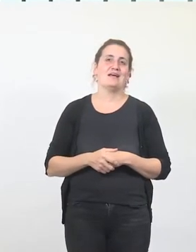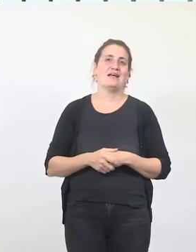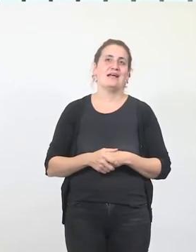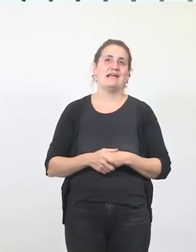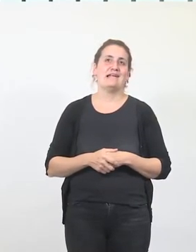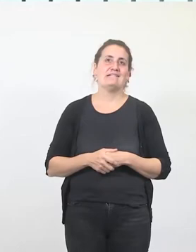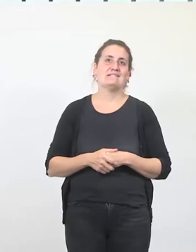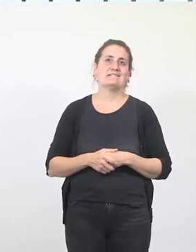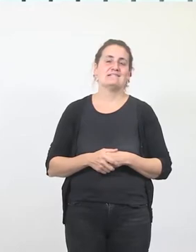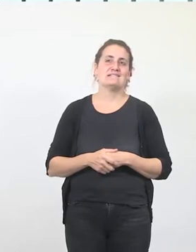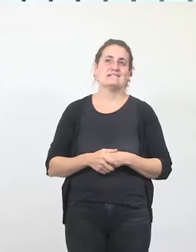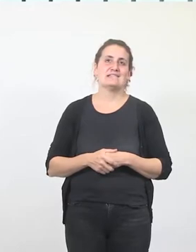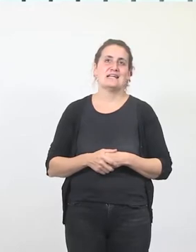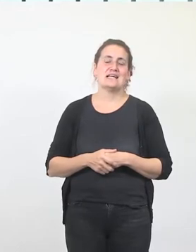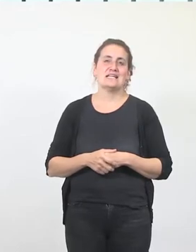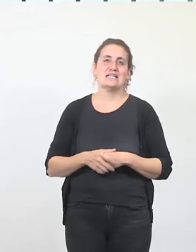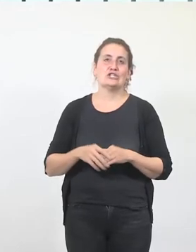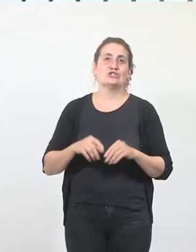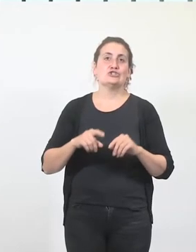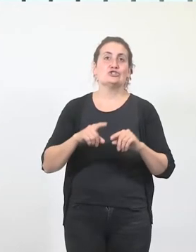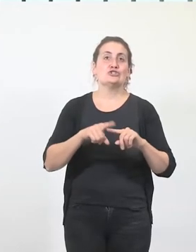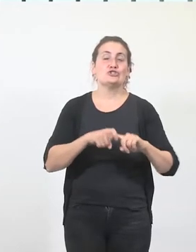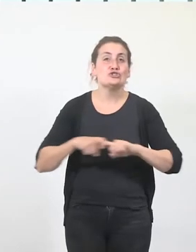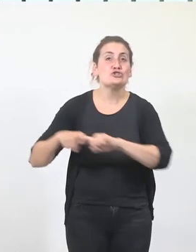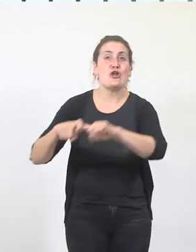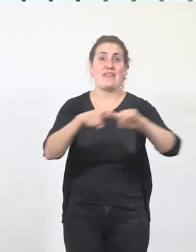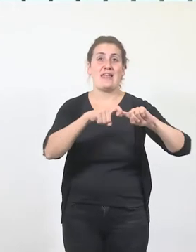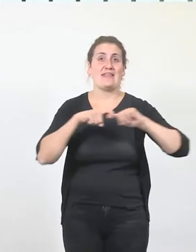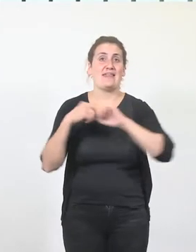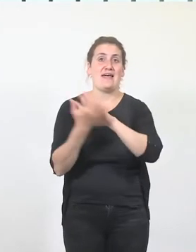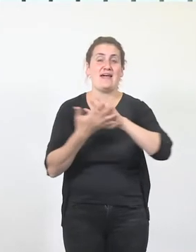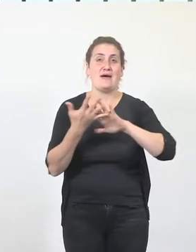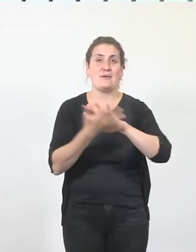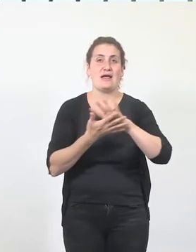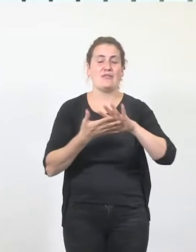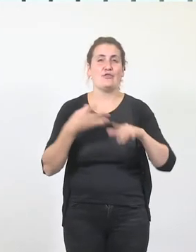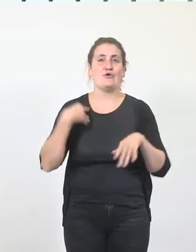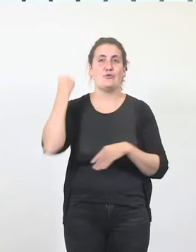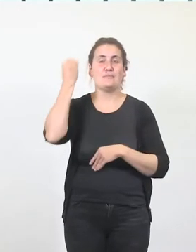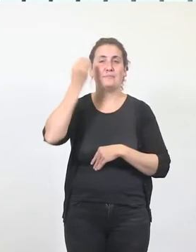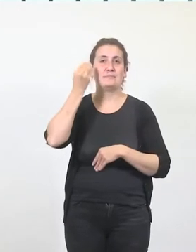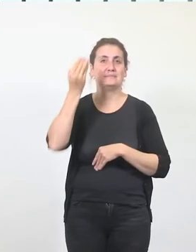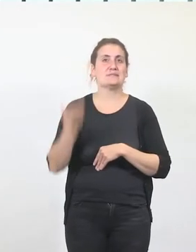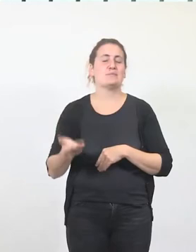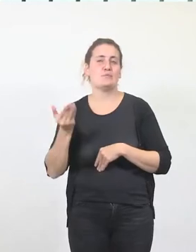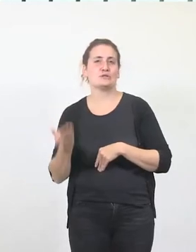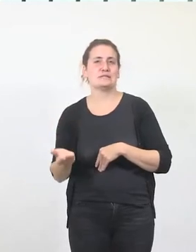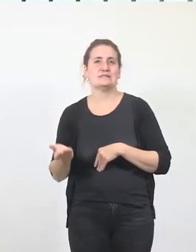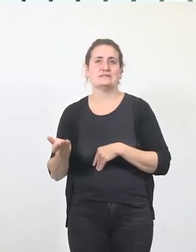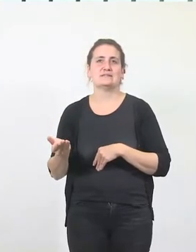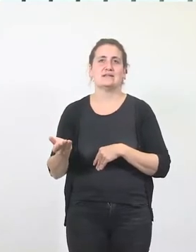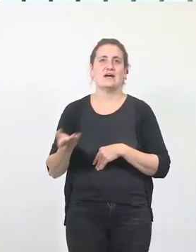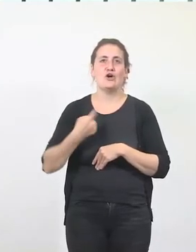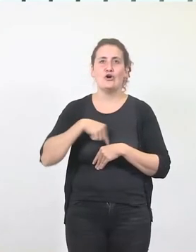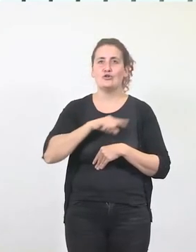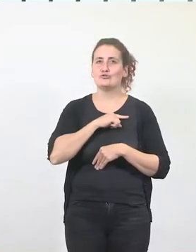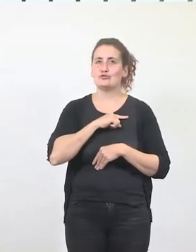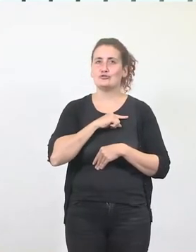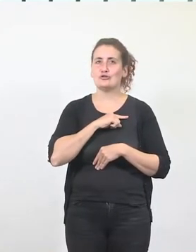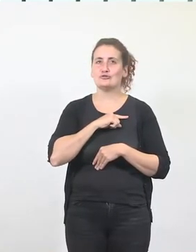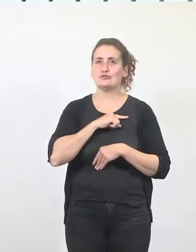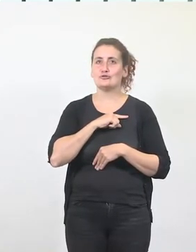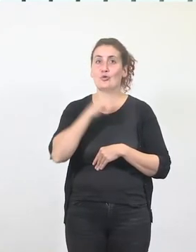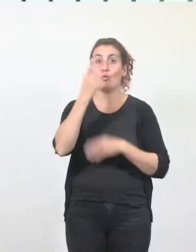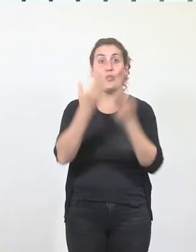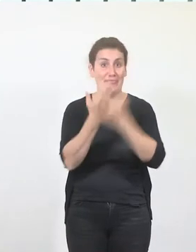Hablando de la solidaridad, yo creo que es muy importante. Nosotros también tenemos